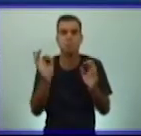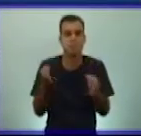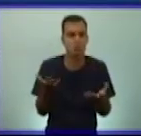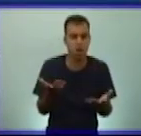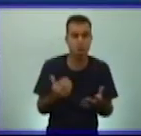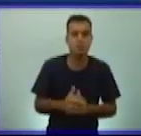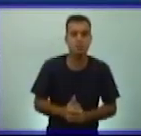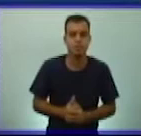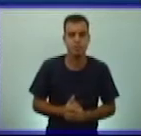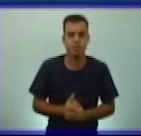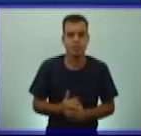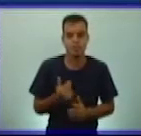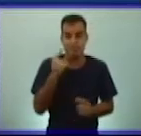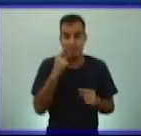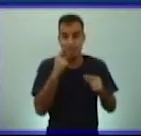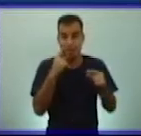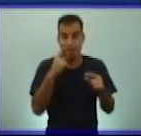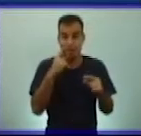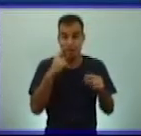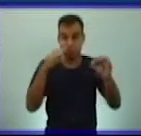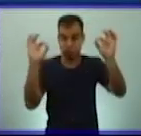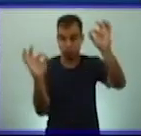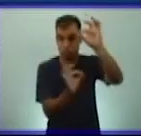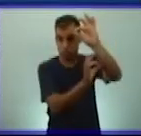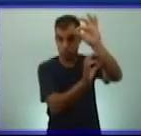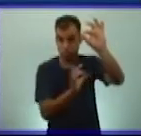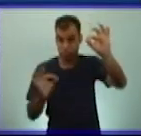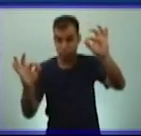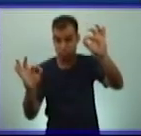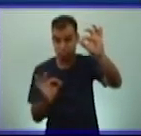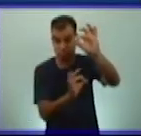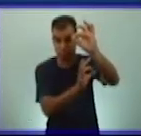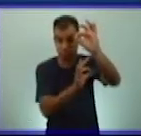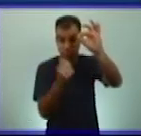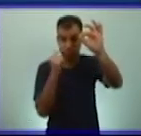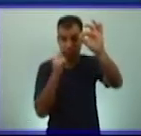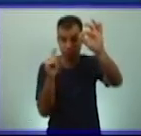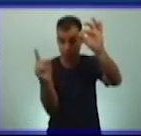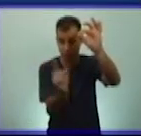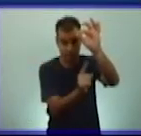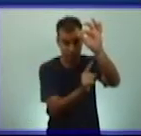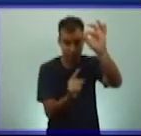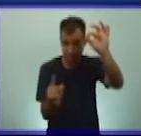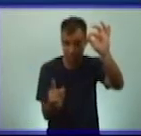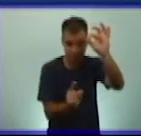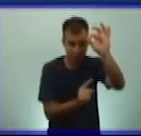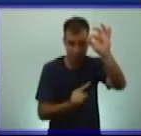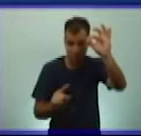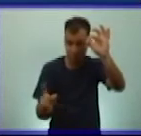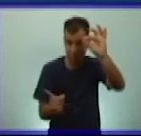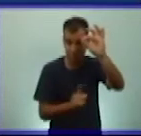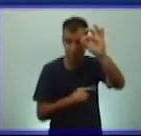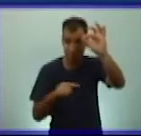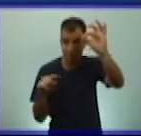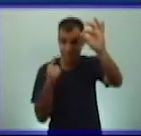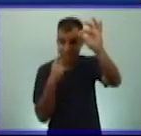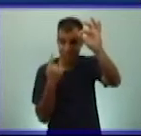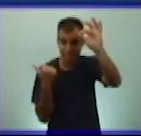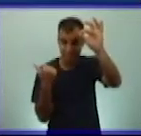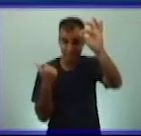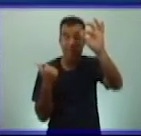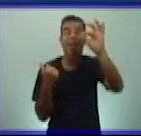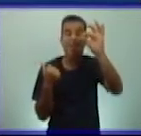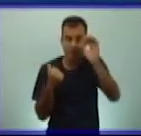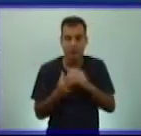huella que, si el sistema comenzó a moverse en este instante, la amplitud de las